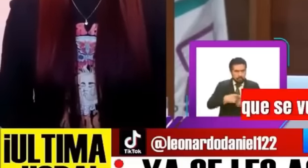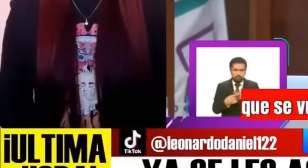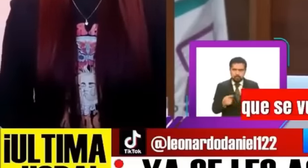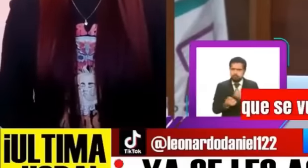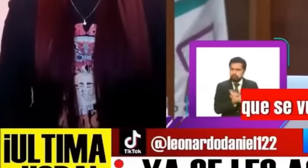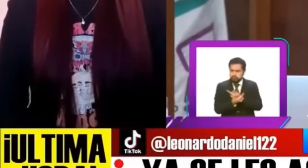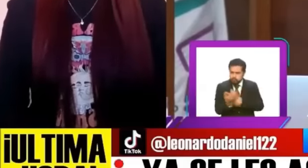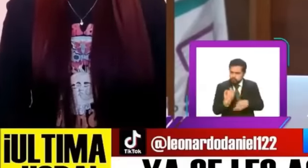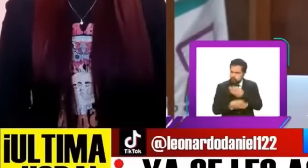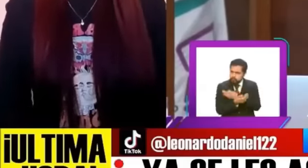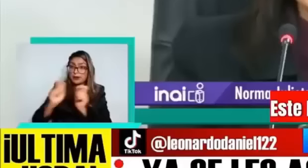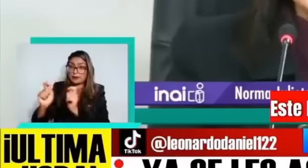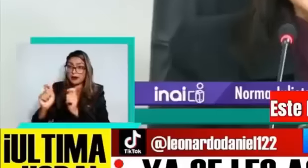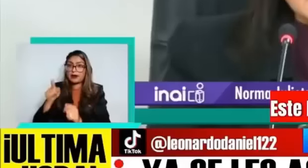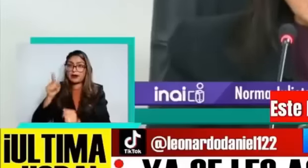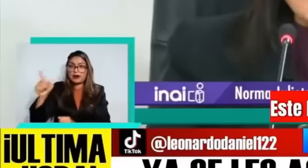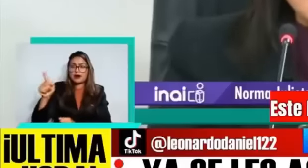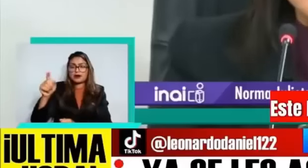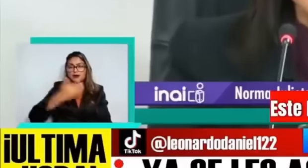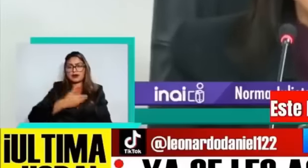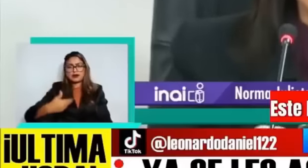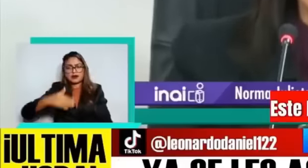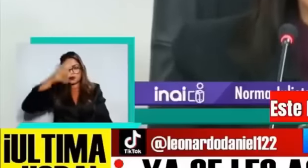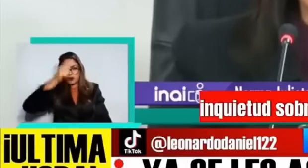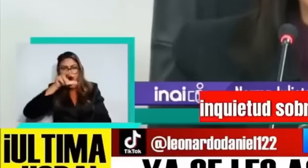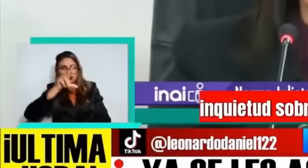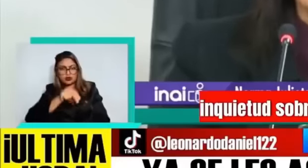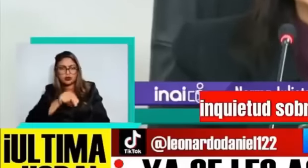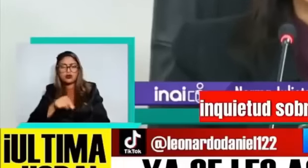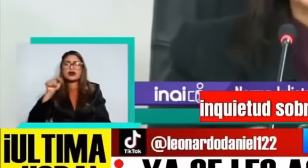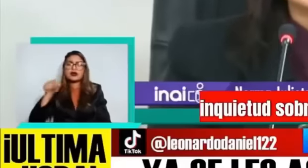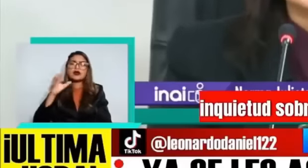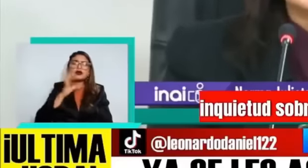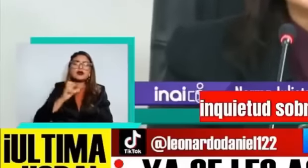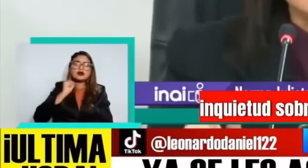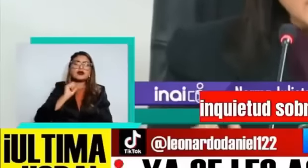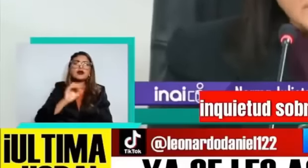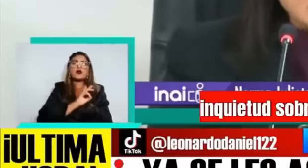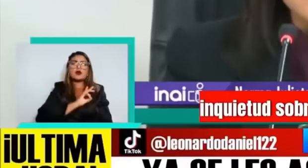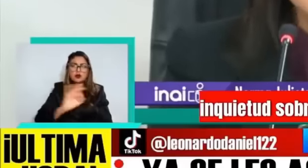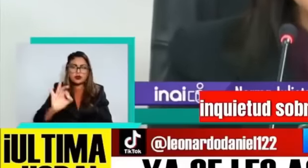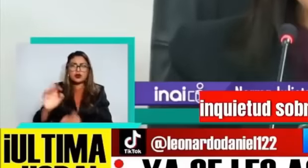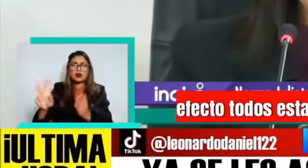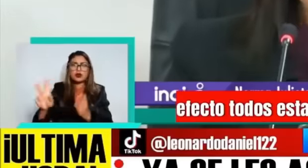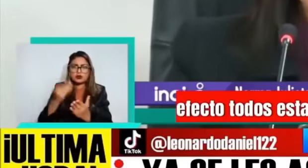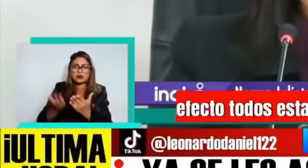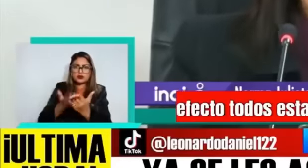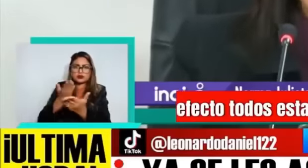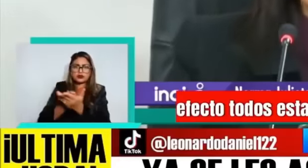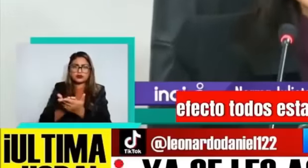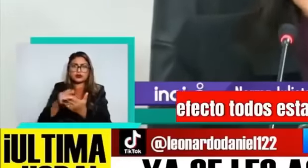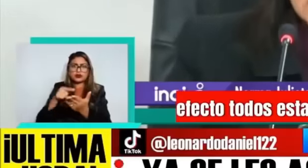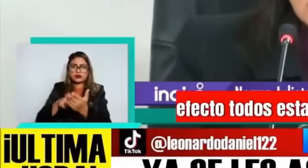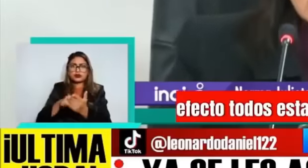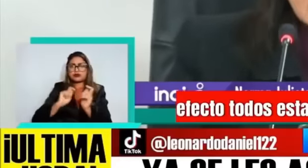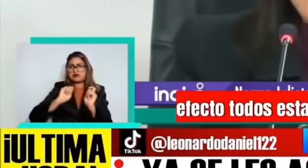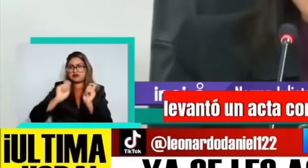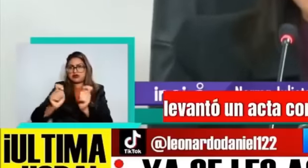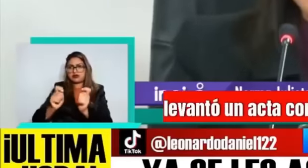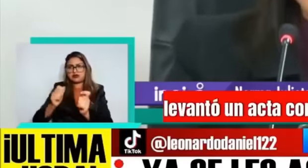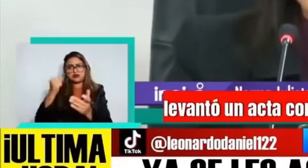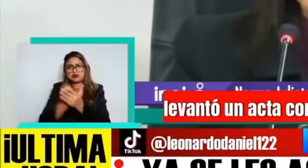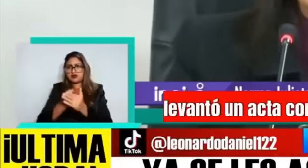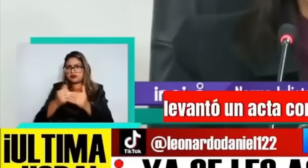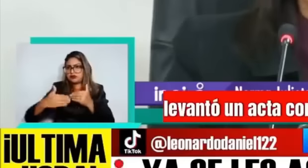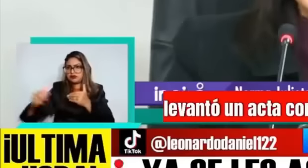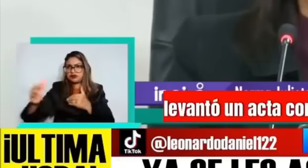la información personal. Hay inquietud sobre este tema y en efecto todos estamos de acuerdo, se